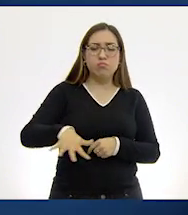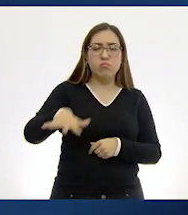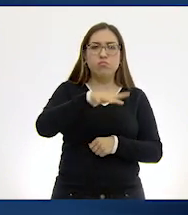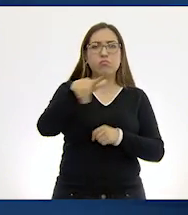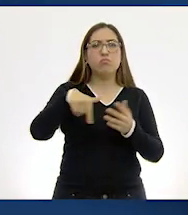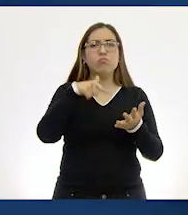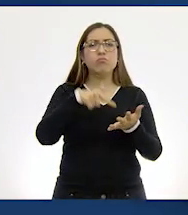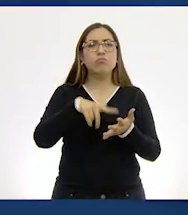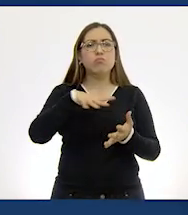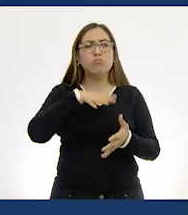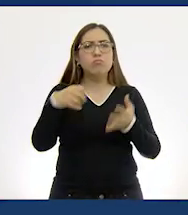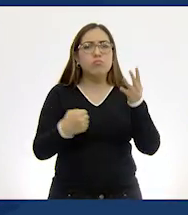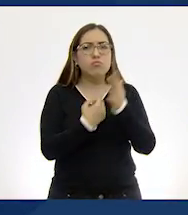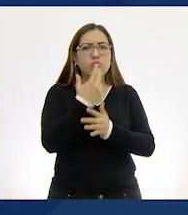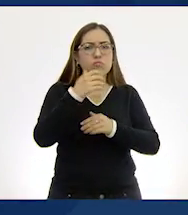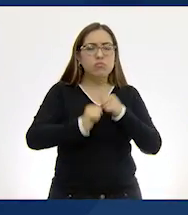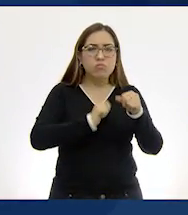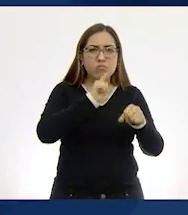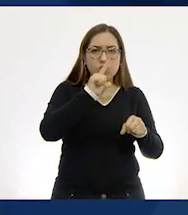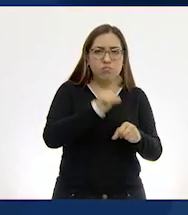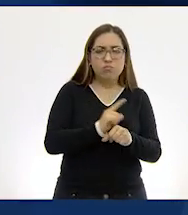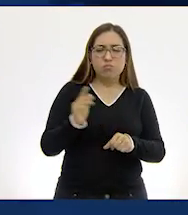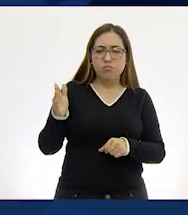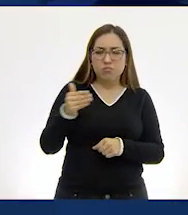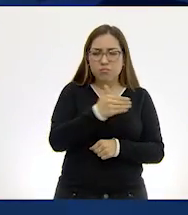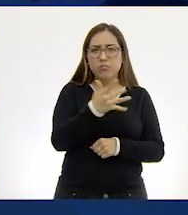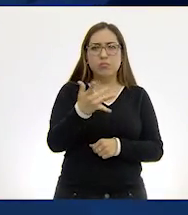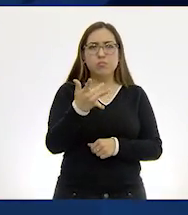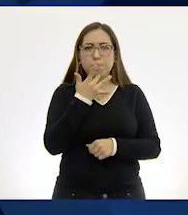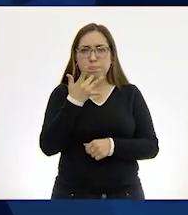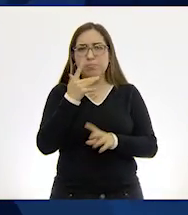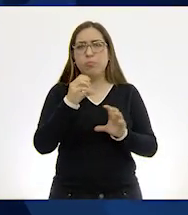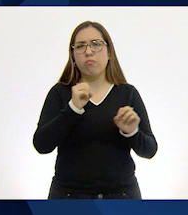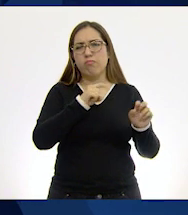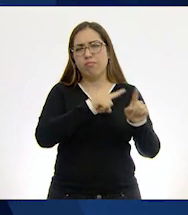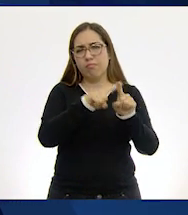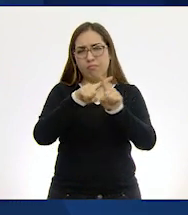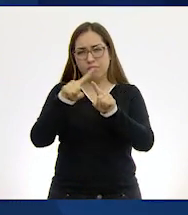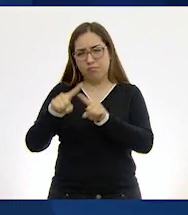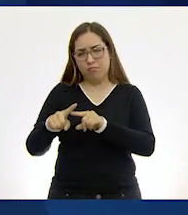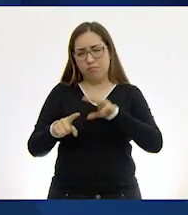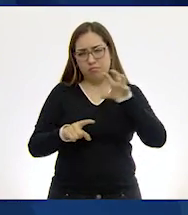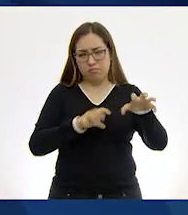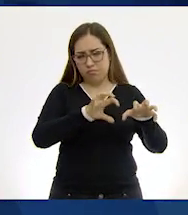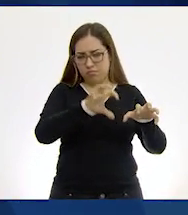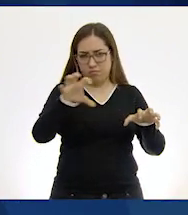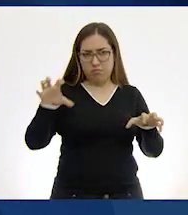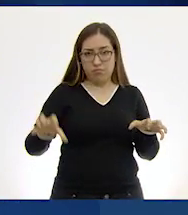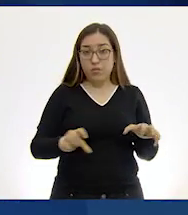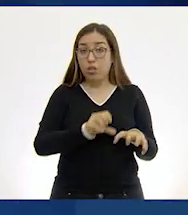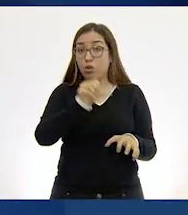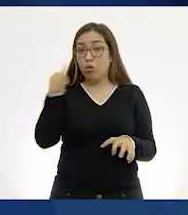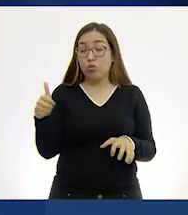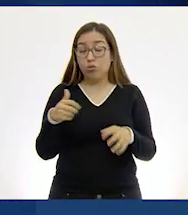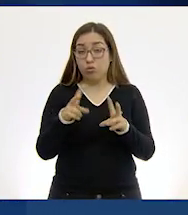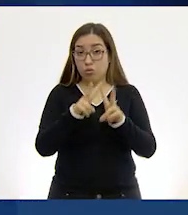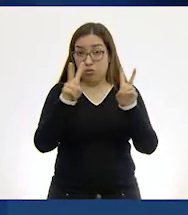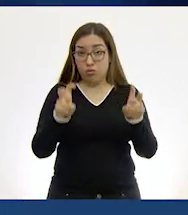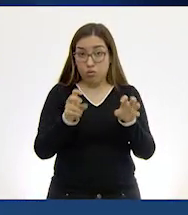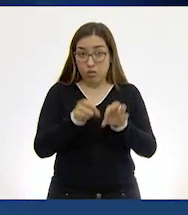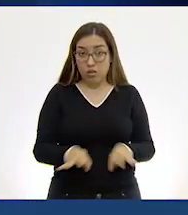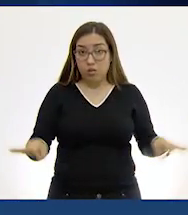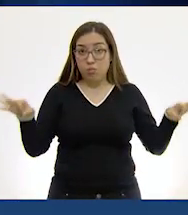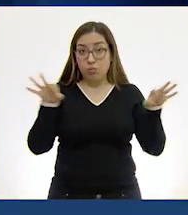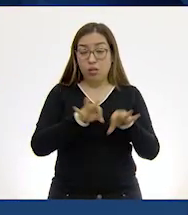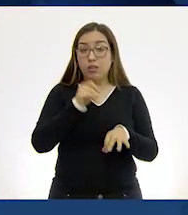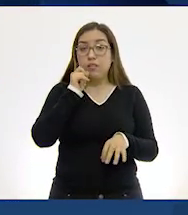mamíferos, reptiles, anfibios, peces, entre otros grupos de seres vivos. Otro cambio importante fue el origen de